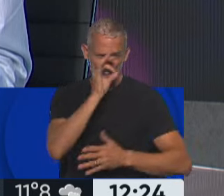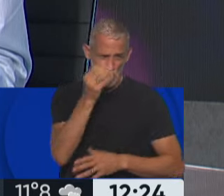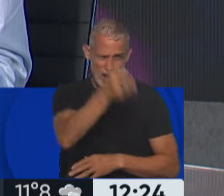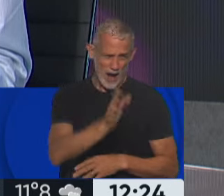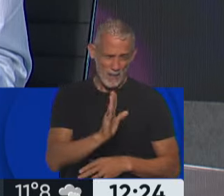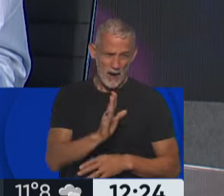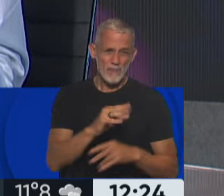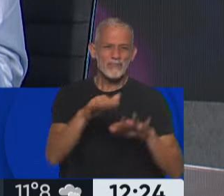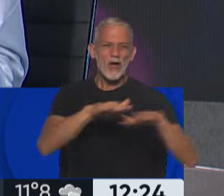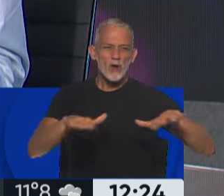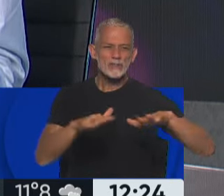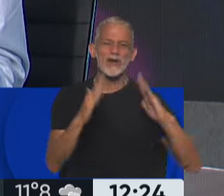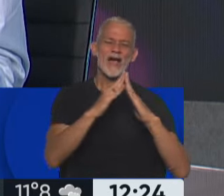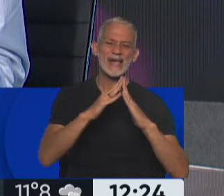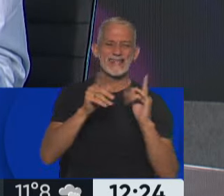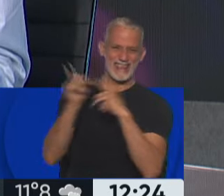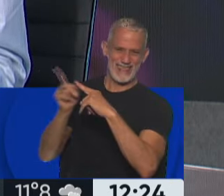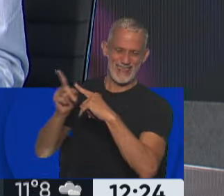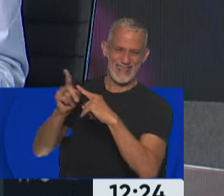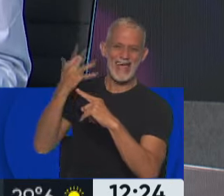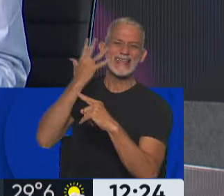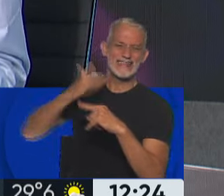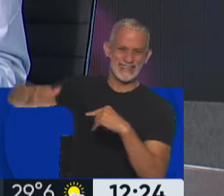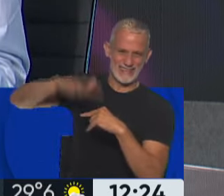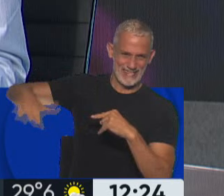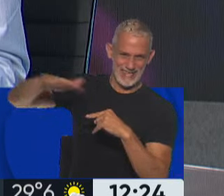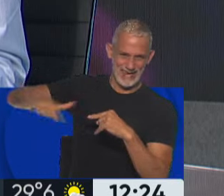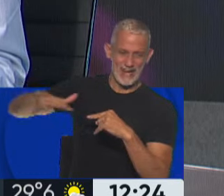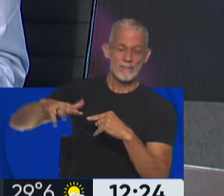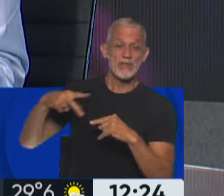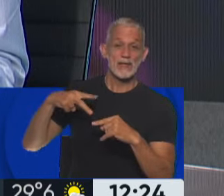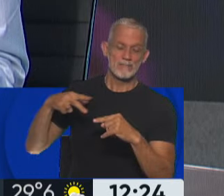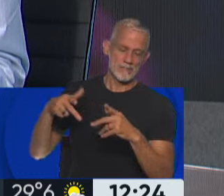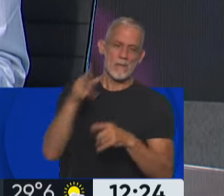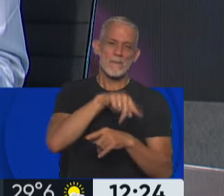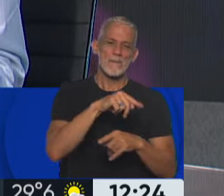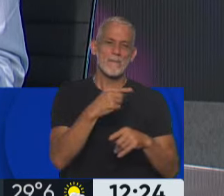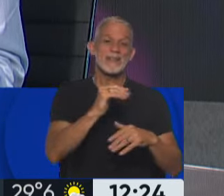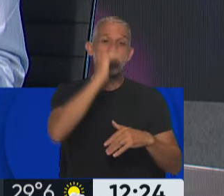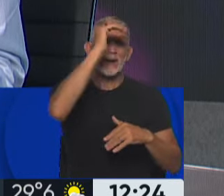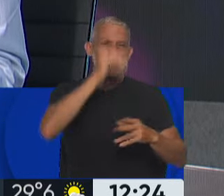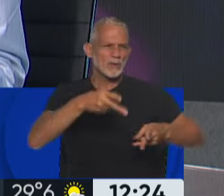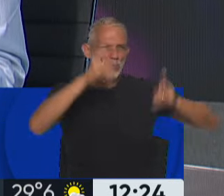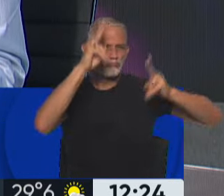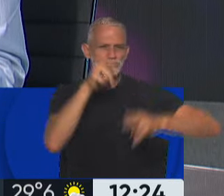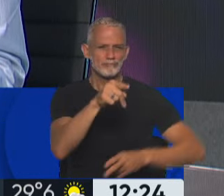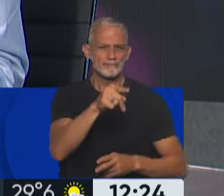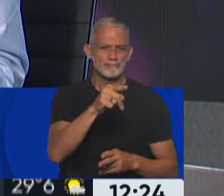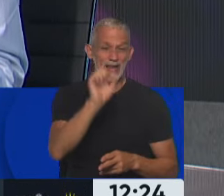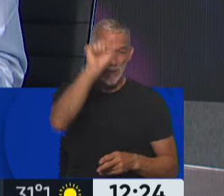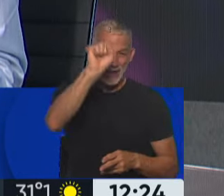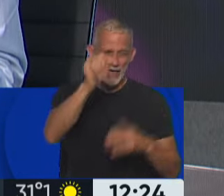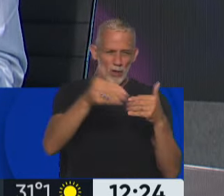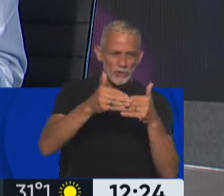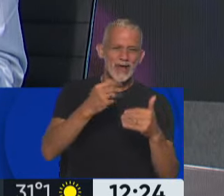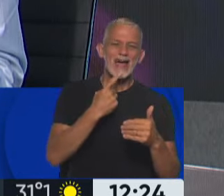con los chicos es la casa de nordelta en el en el barrio privado en el departamento en el chat ahí en libertador cerquita